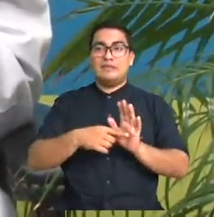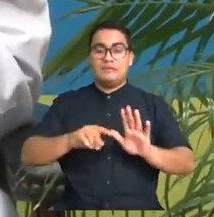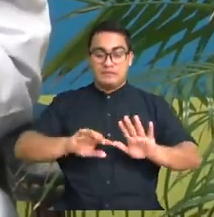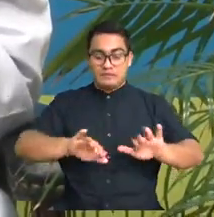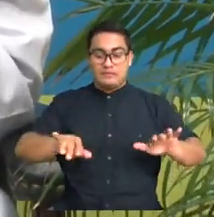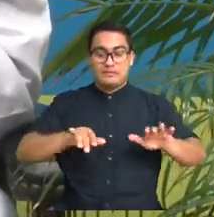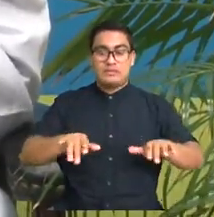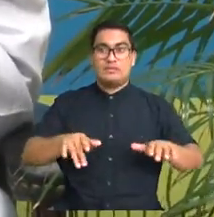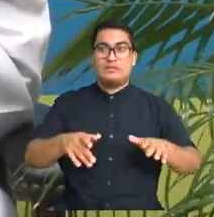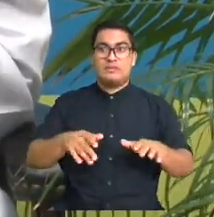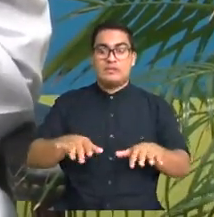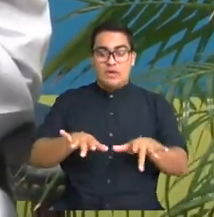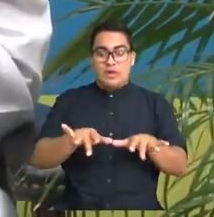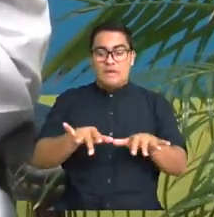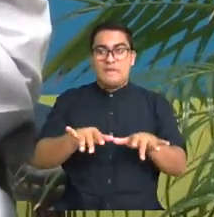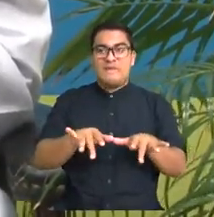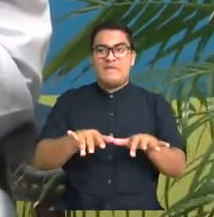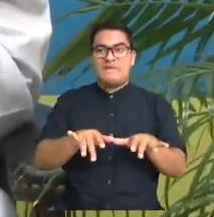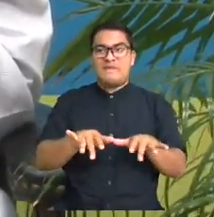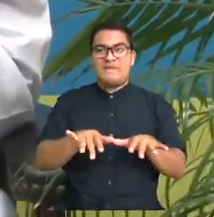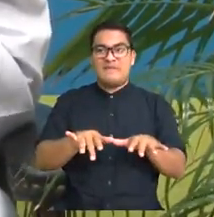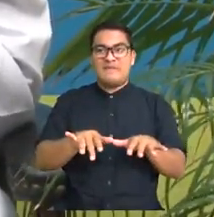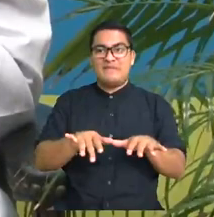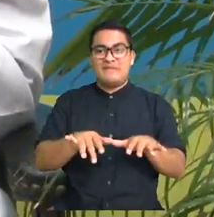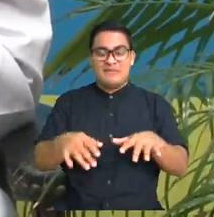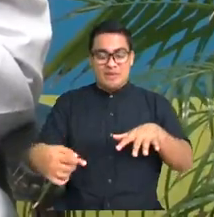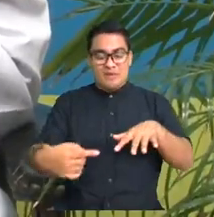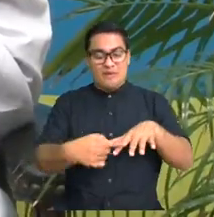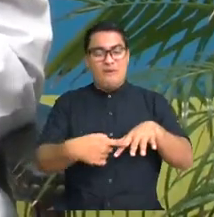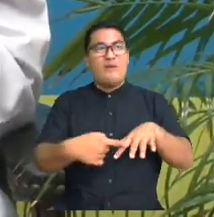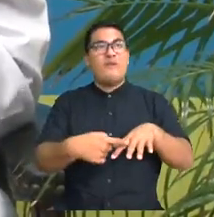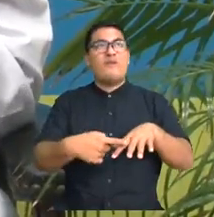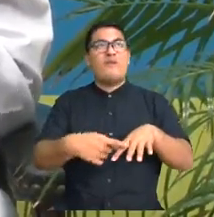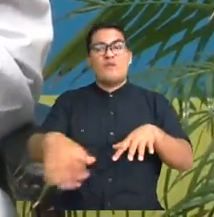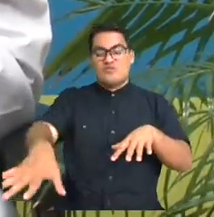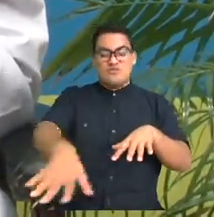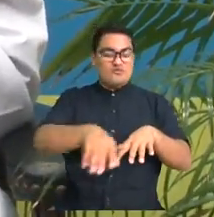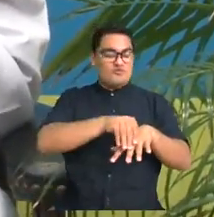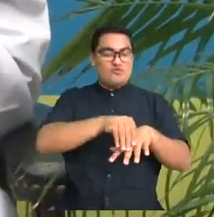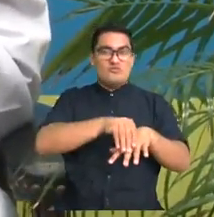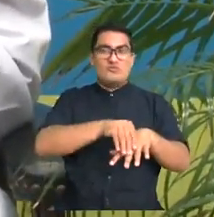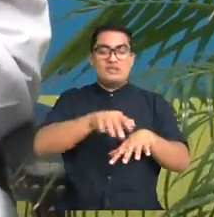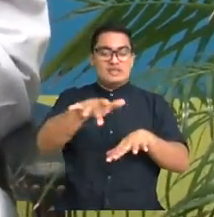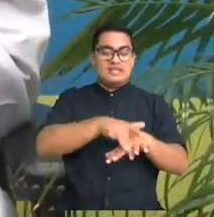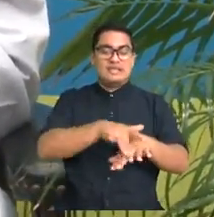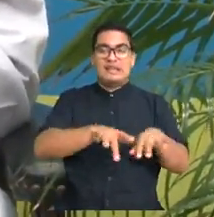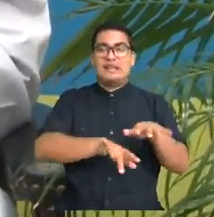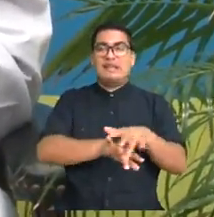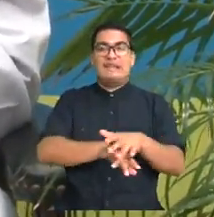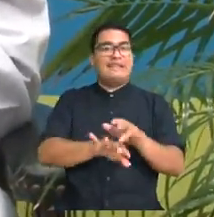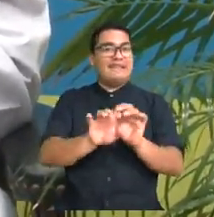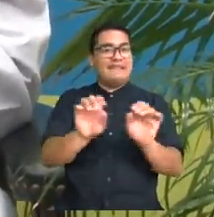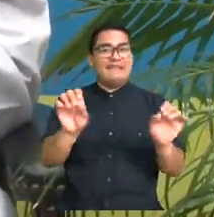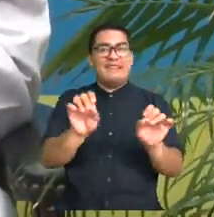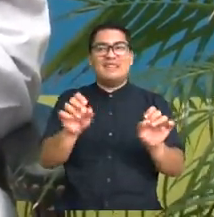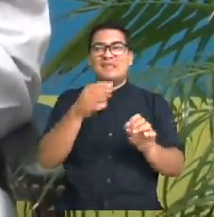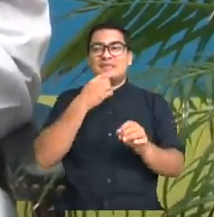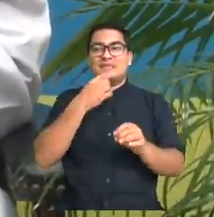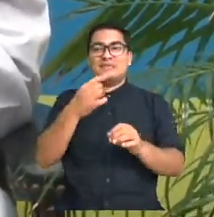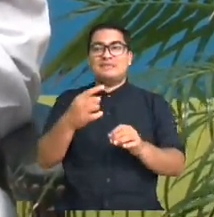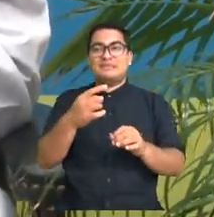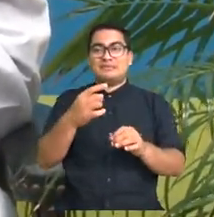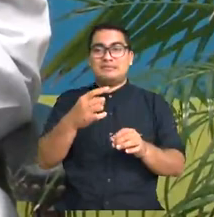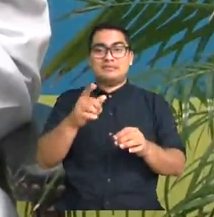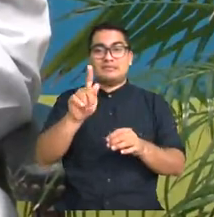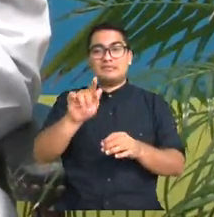humedad favorece de que los hongos se peguen, entonces o no se ponen chinelas, no las secan, entonces llegan sobre todo